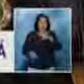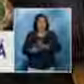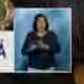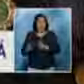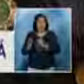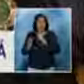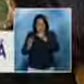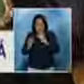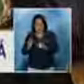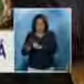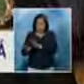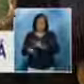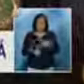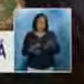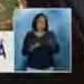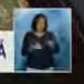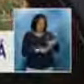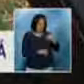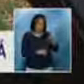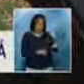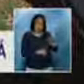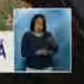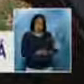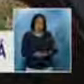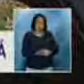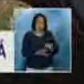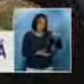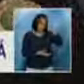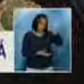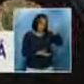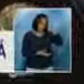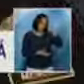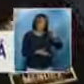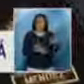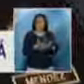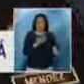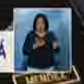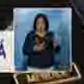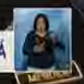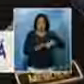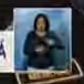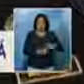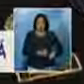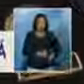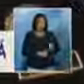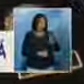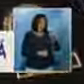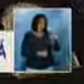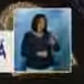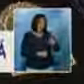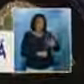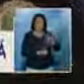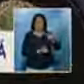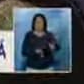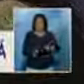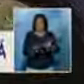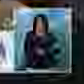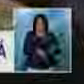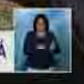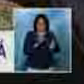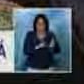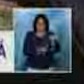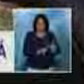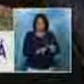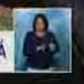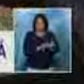esas circunstancias ha intervenido el personal policial, ha abatido a uno de los delincuentes que estaba armado, el